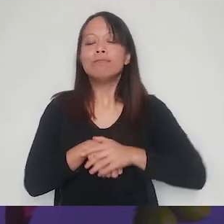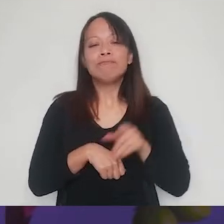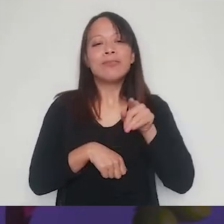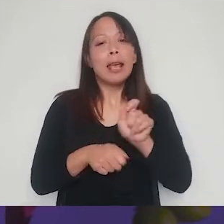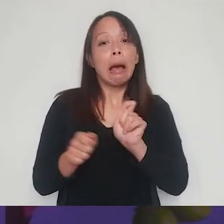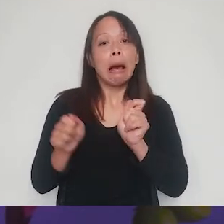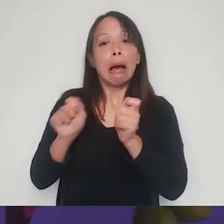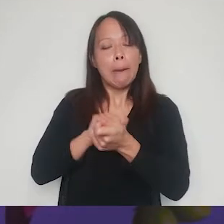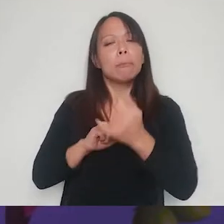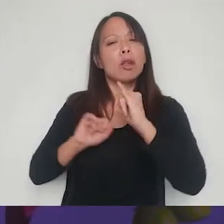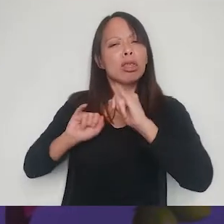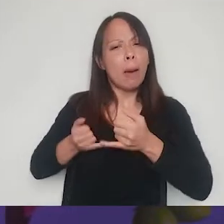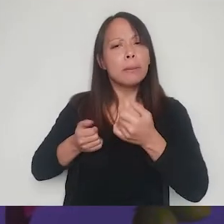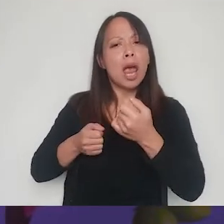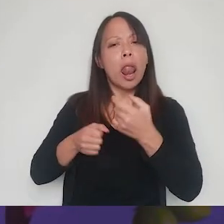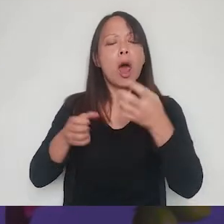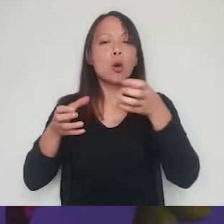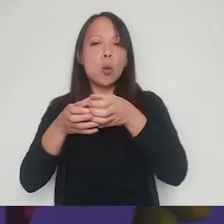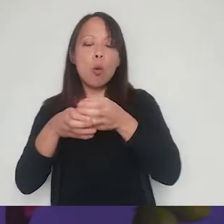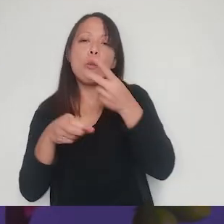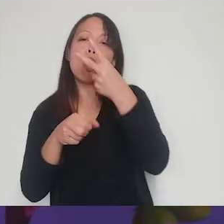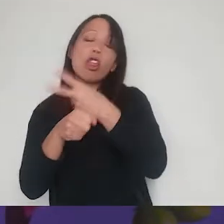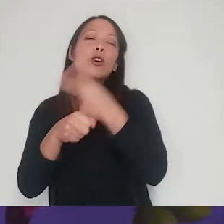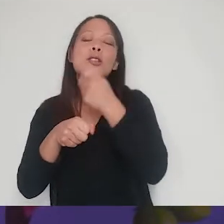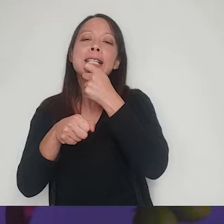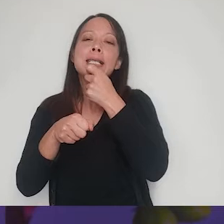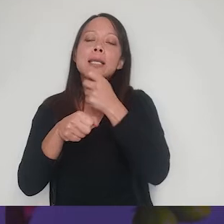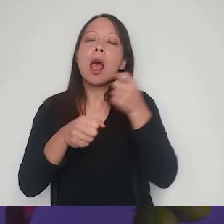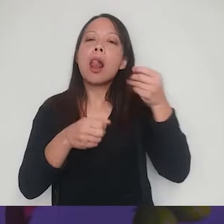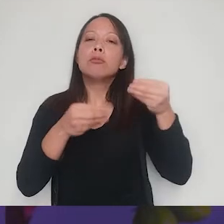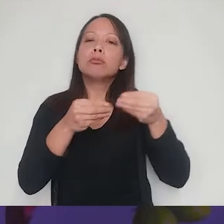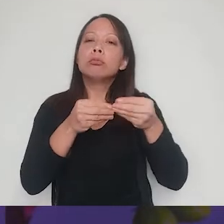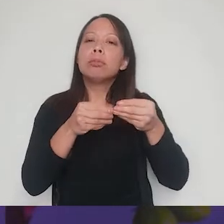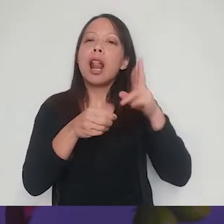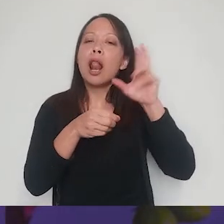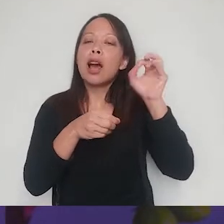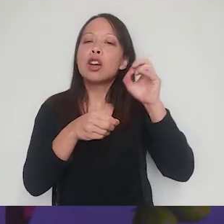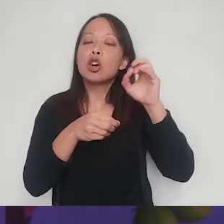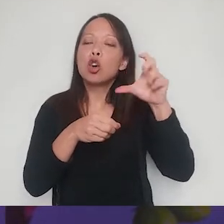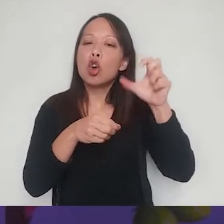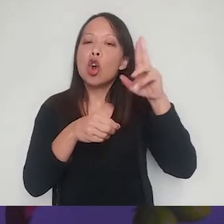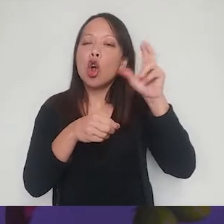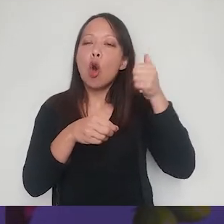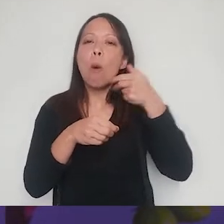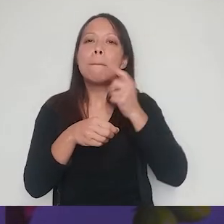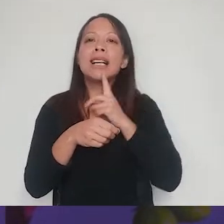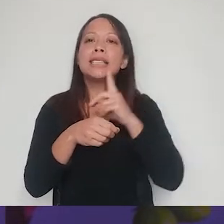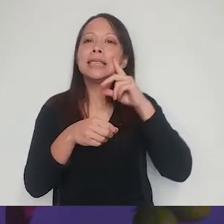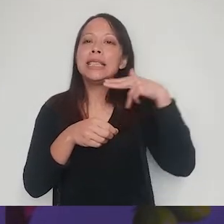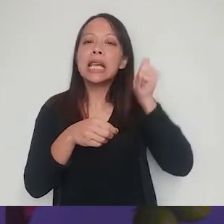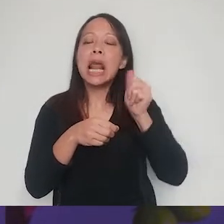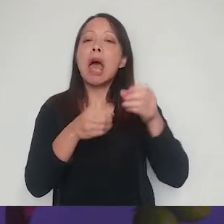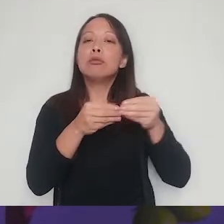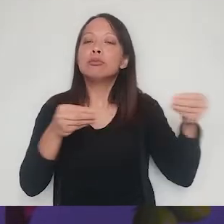esos exones. Y viceversa, en los exones de tipo 2, si la cromatina está laxa porque la velocidad es rápida, eso llevaría